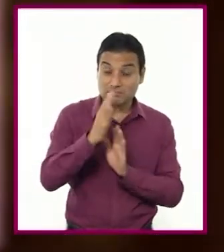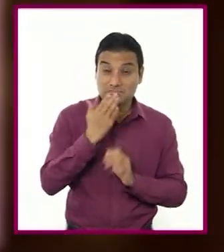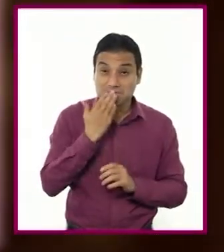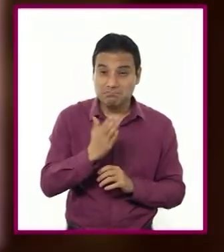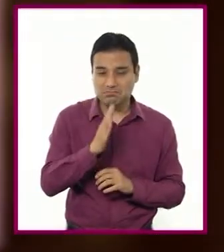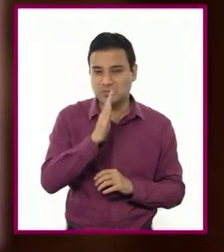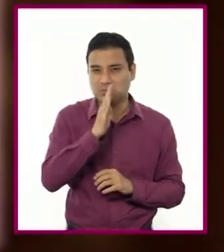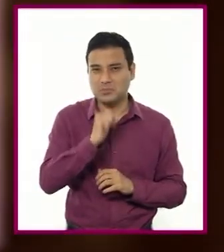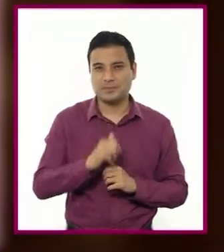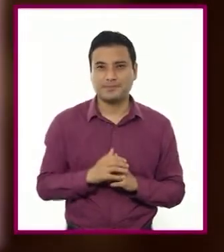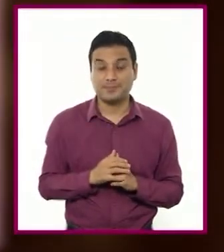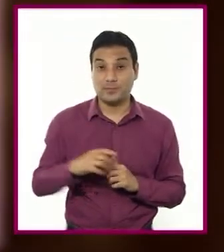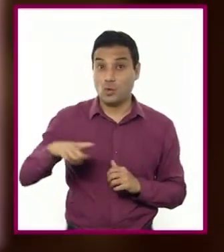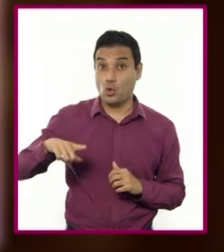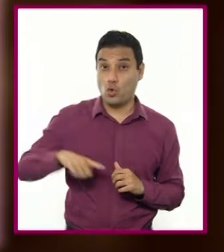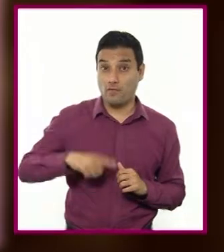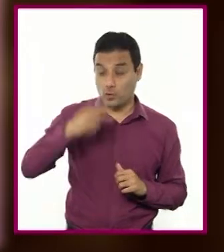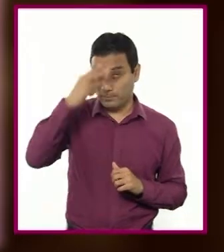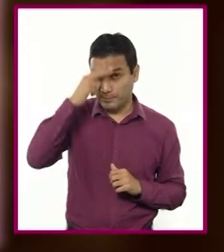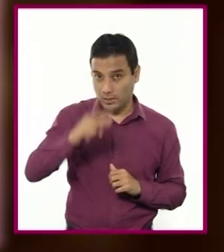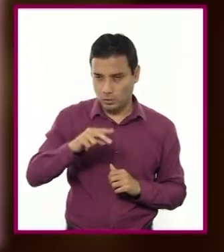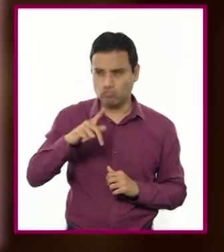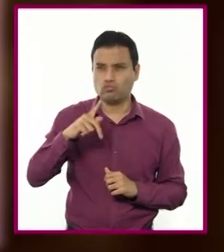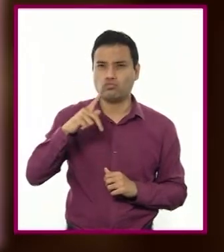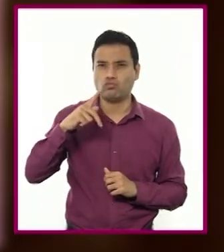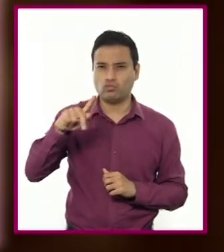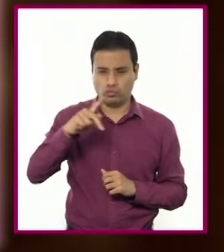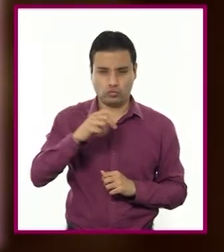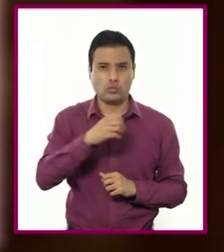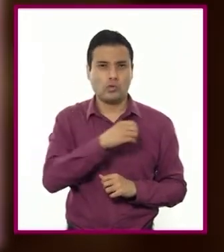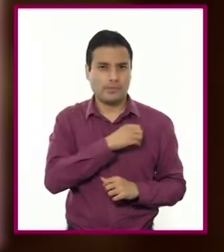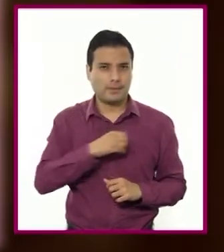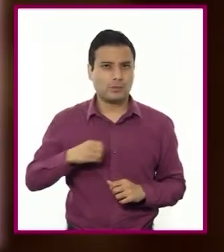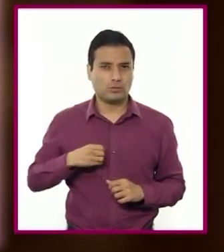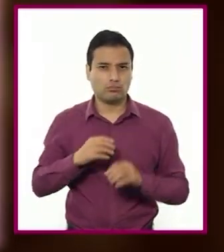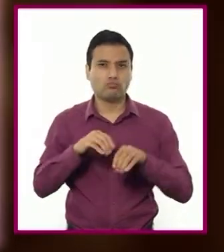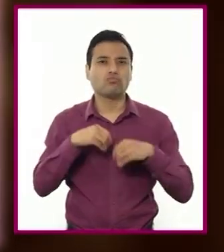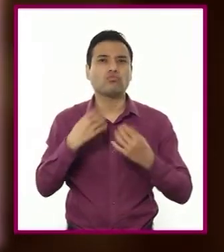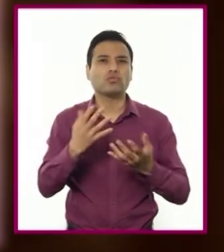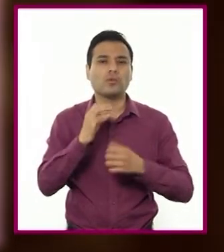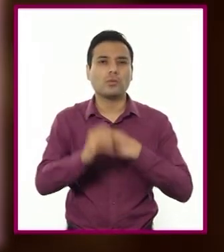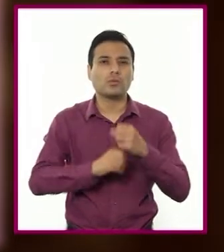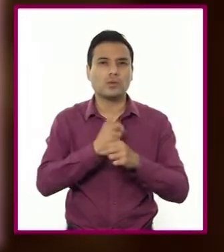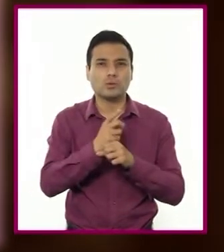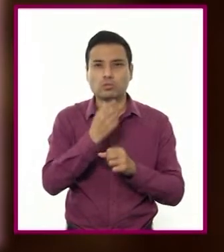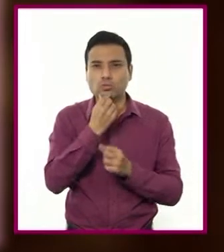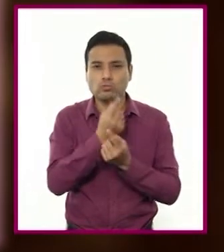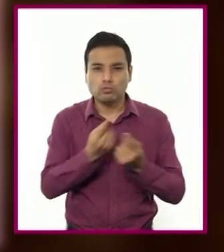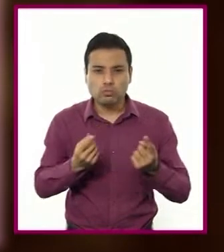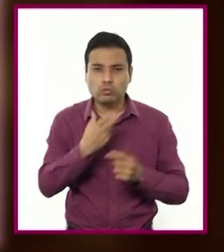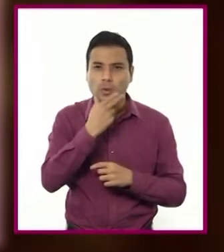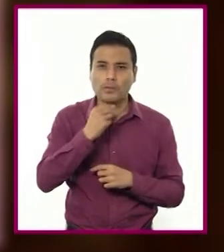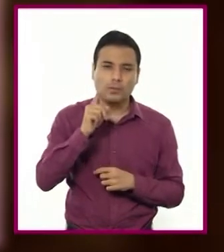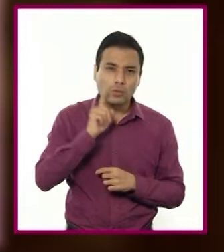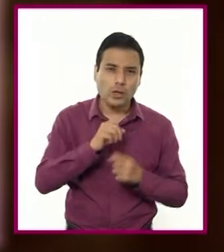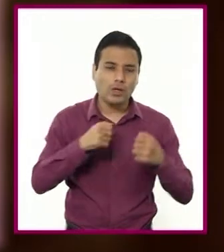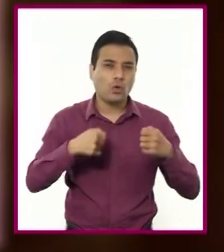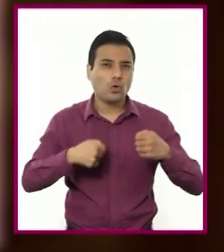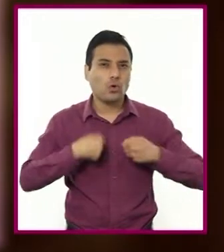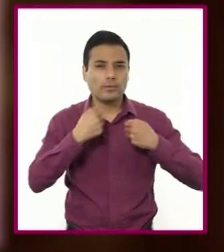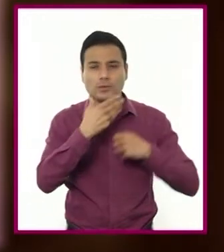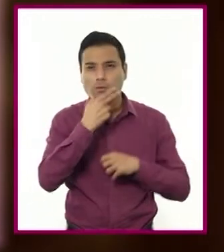El Estado mexicano tiene la obligación de garantizar y brindar oportunidades para que las niñas, los niños, los adolescentes y